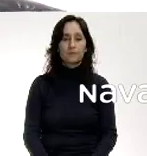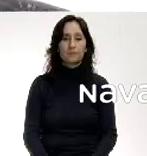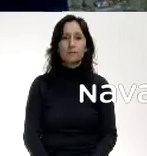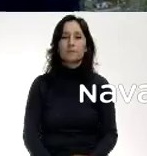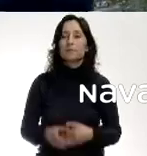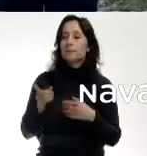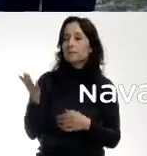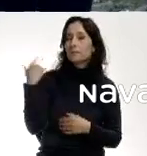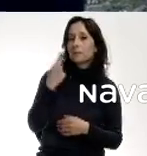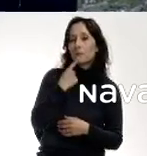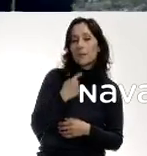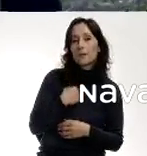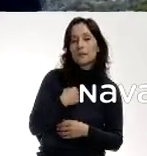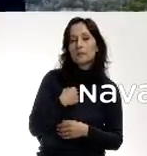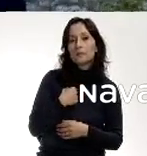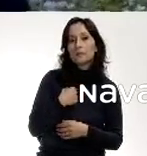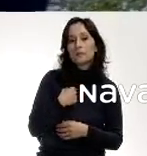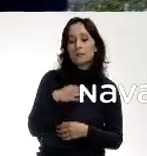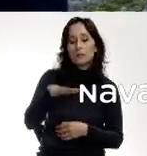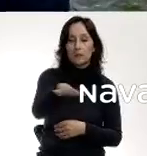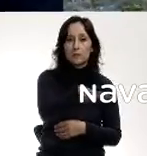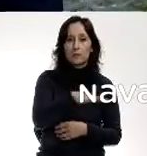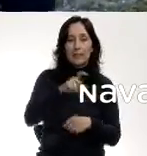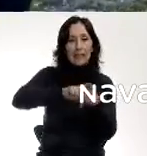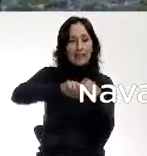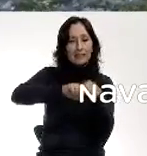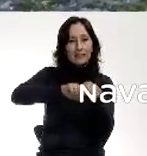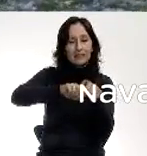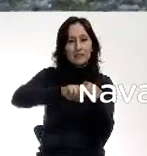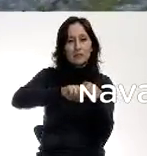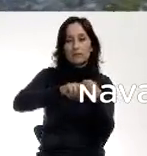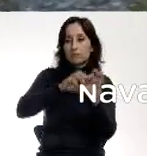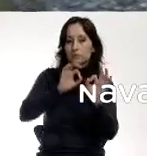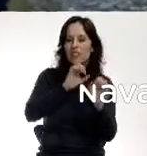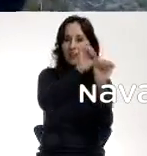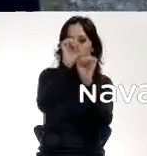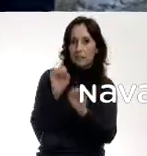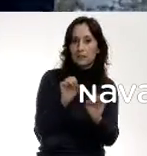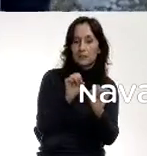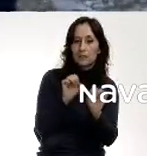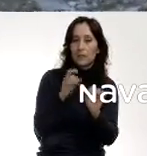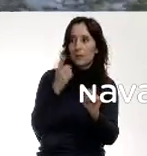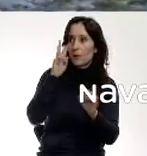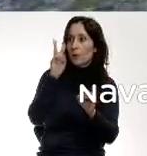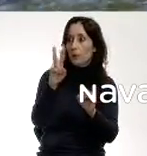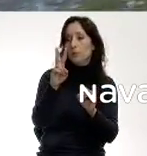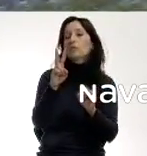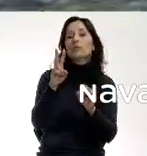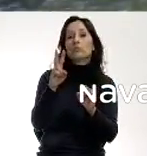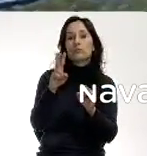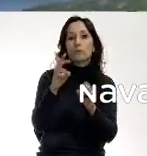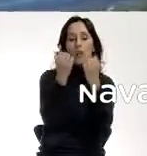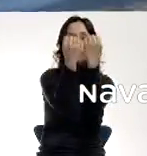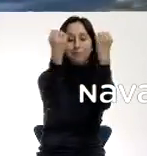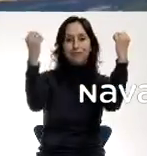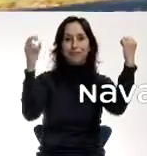Pablo, me estabas diciendo que una de las características del cerco de Artajona era precisamente el sistema defensivo, y qué mejor lugar que esta fachada norte, ¿no?, para que nos lo